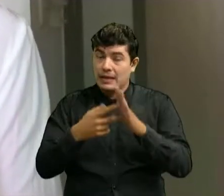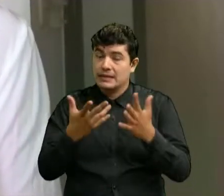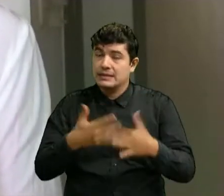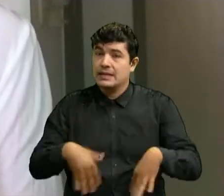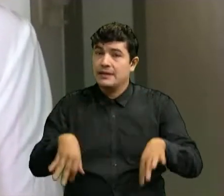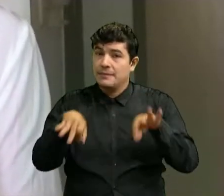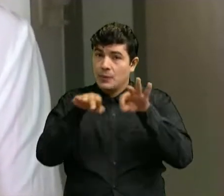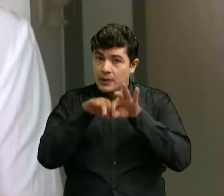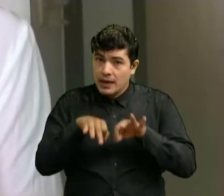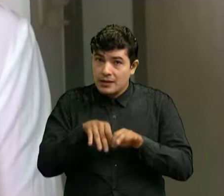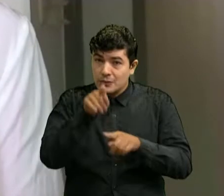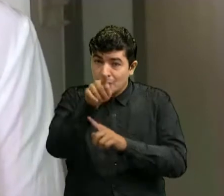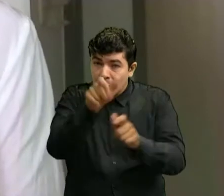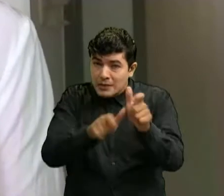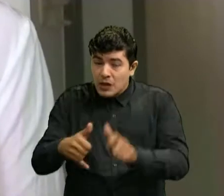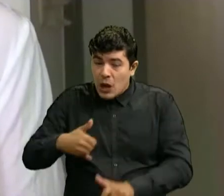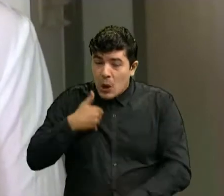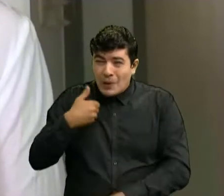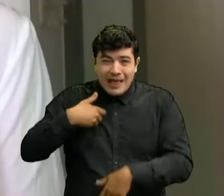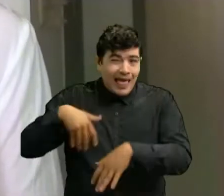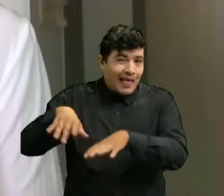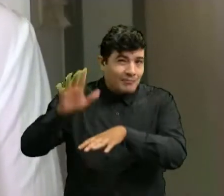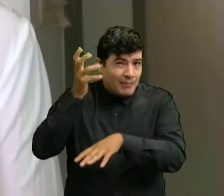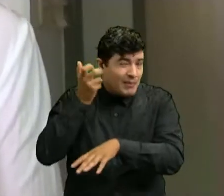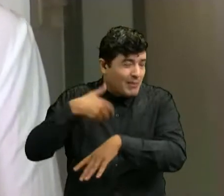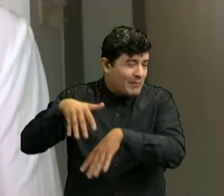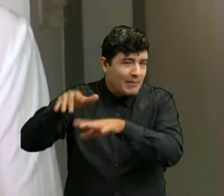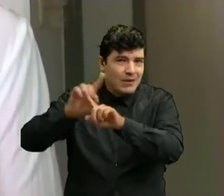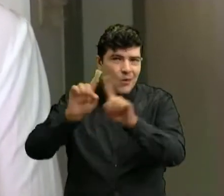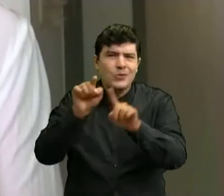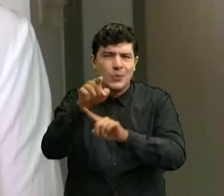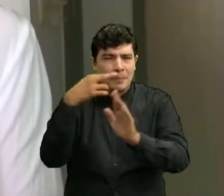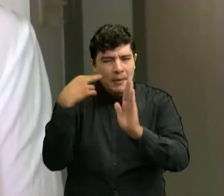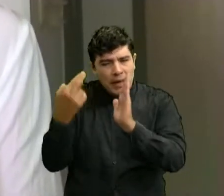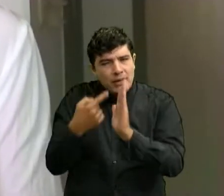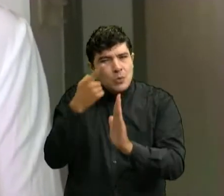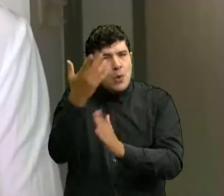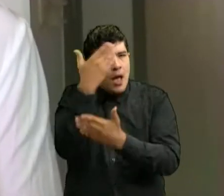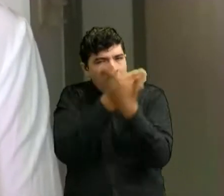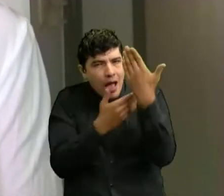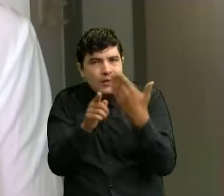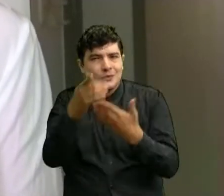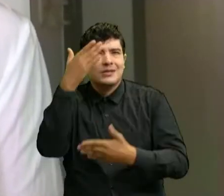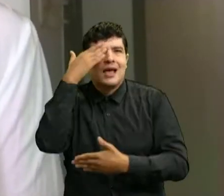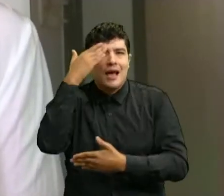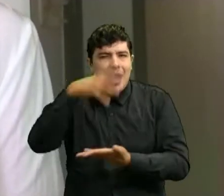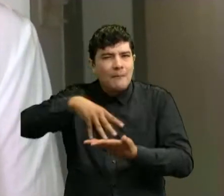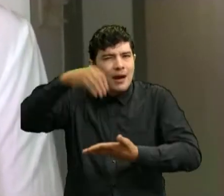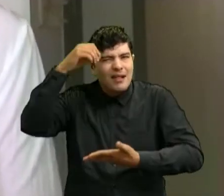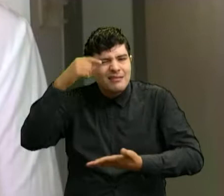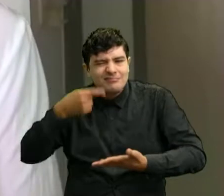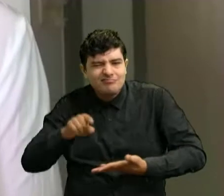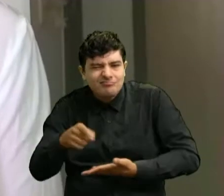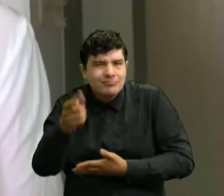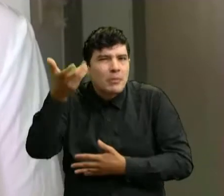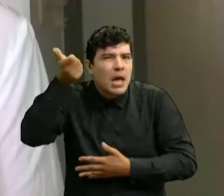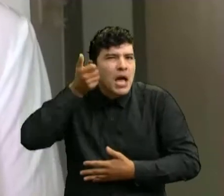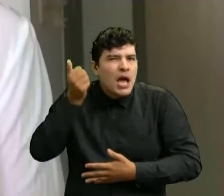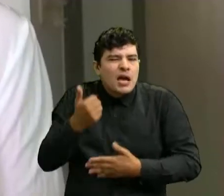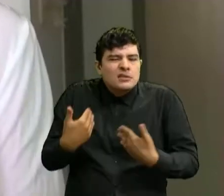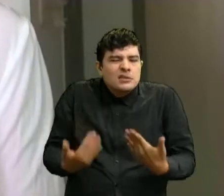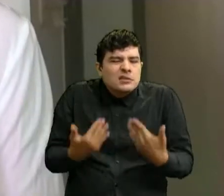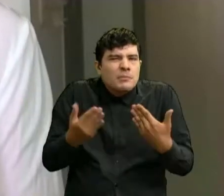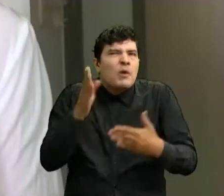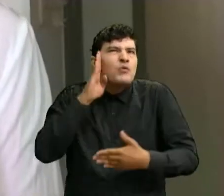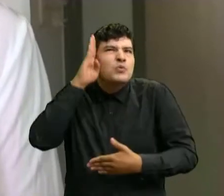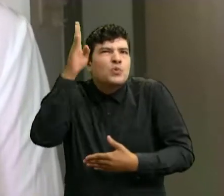invitación a las nuevas generaciones para que revisen su tema pensional desde ahora, desde temprano. Entonces,